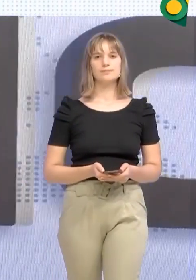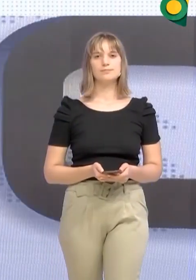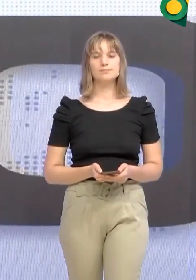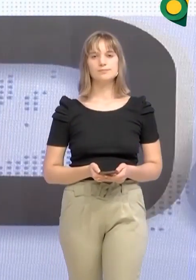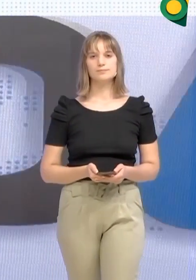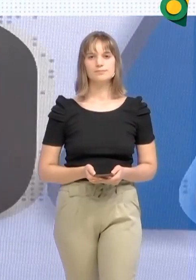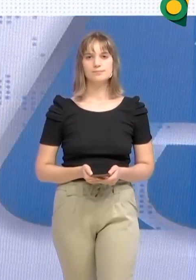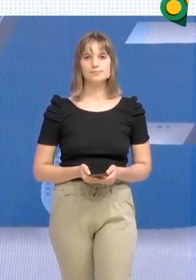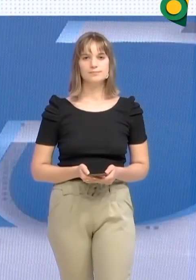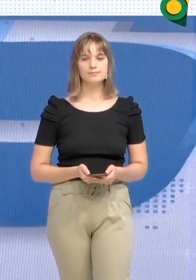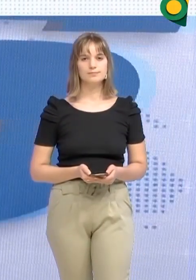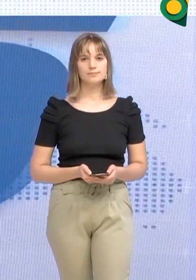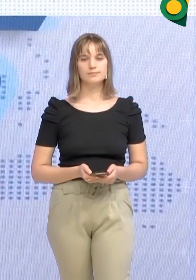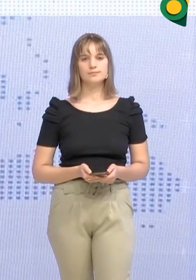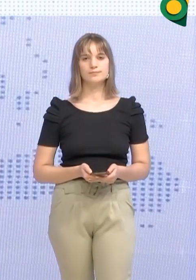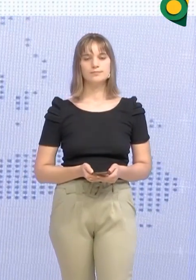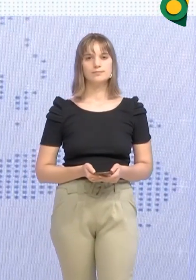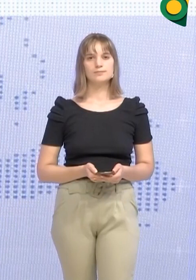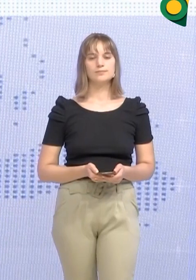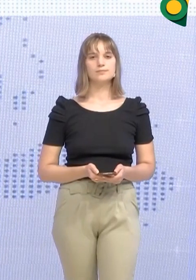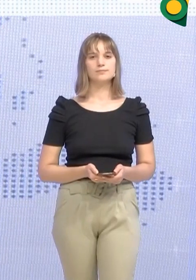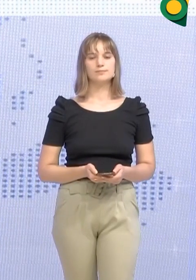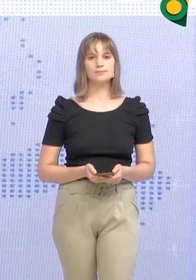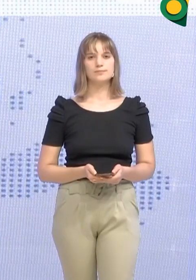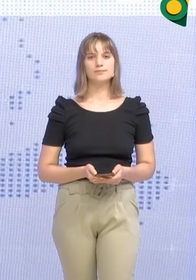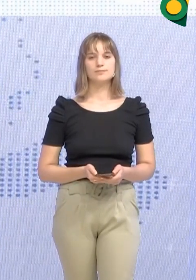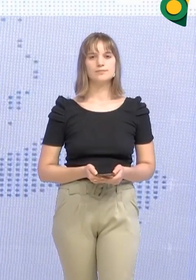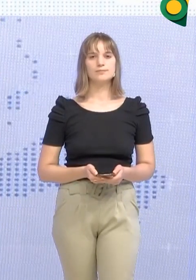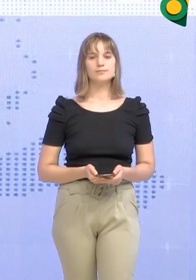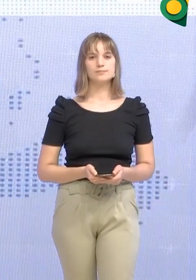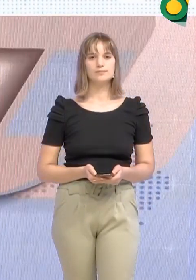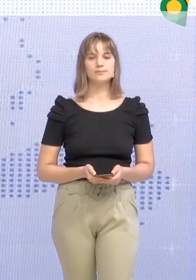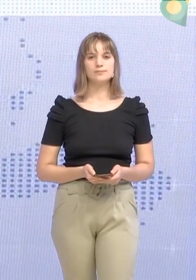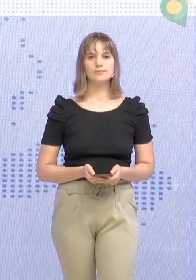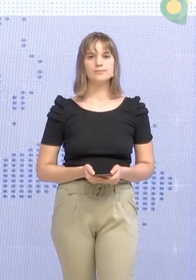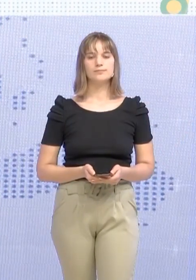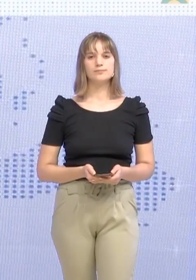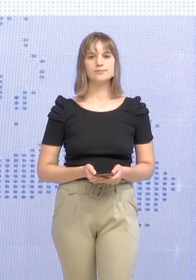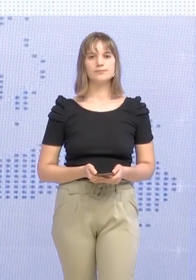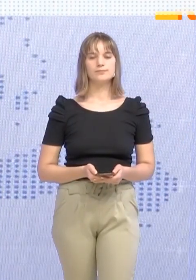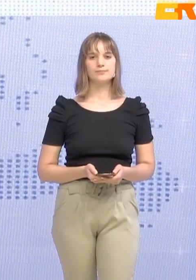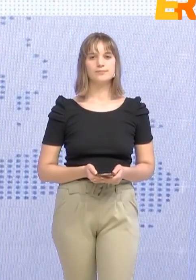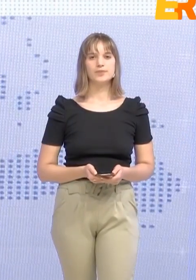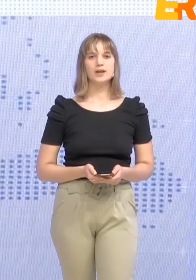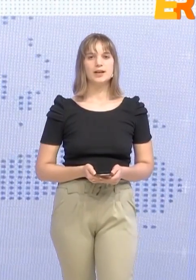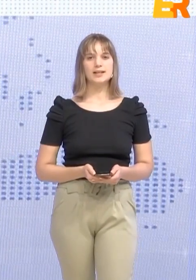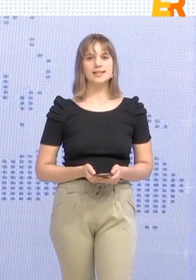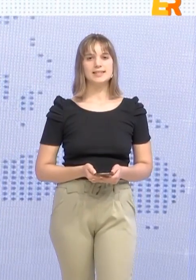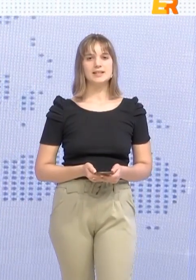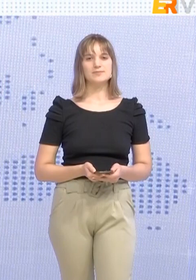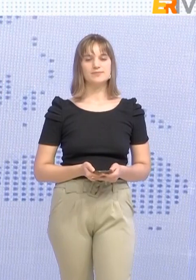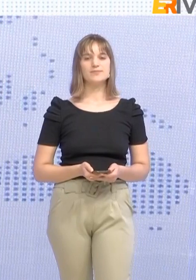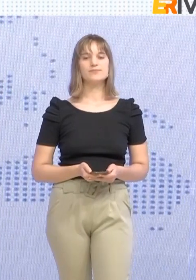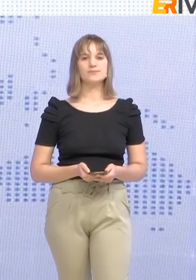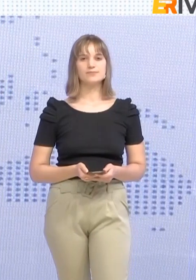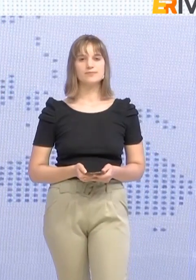comillas, toda esta situación para obtener algún rédito, y no es así. Uno siempre tiene que ir a la policía. Es así.